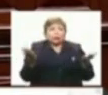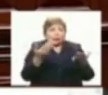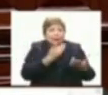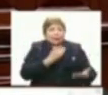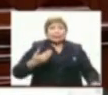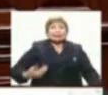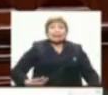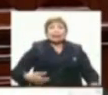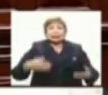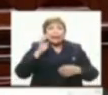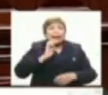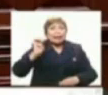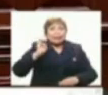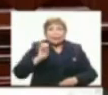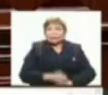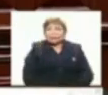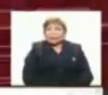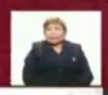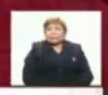estado de emergencia.